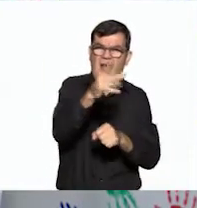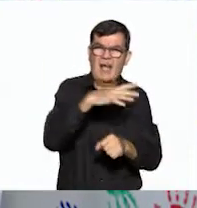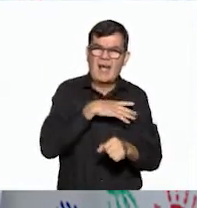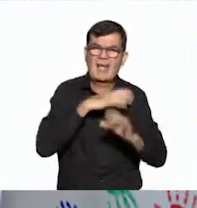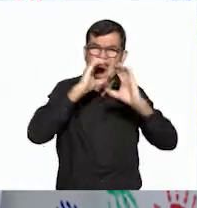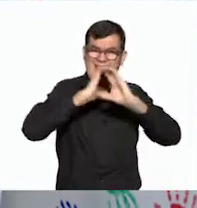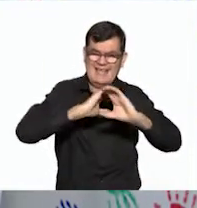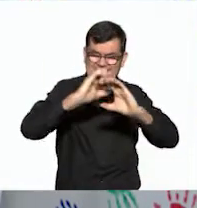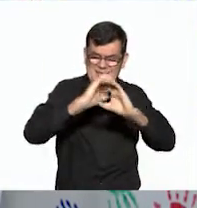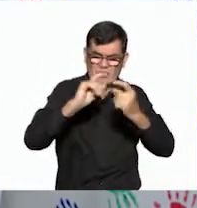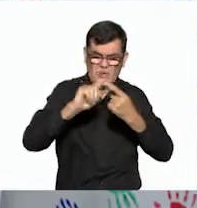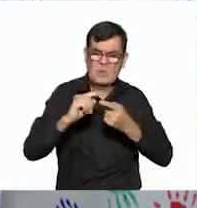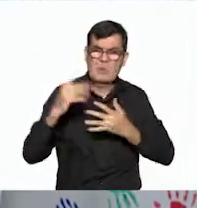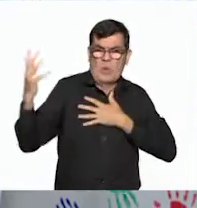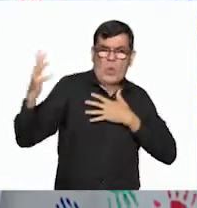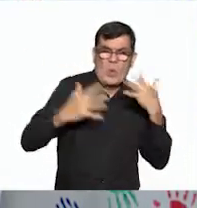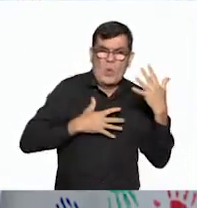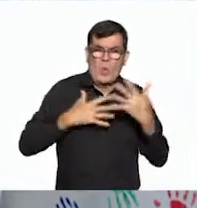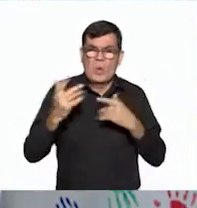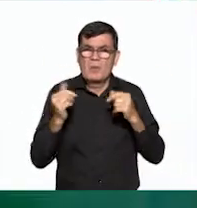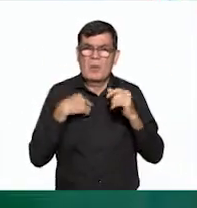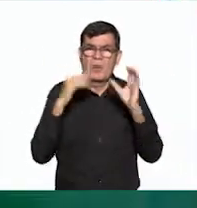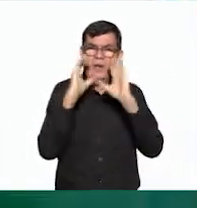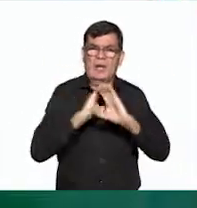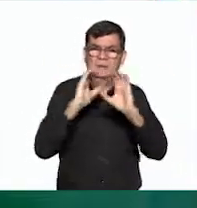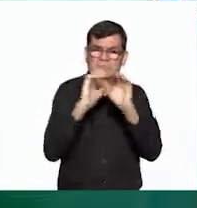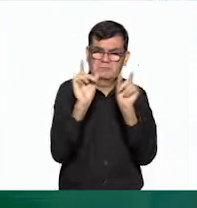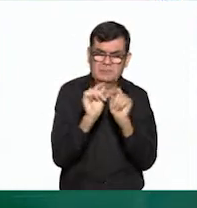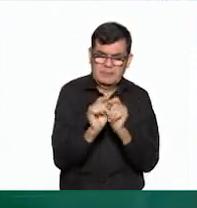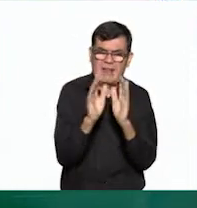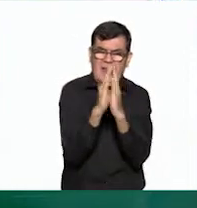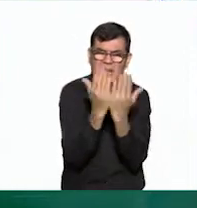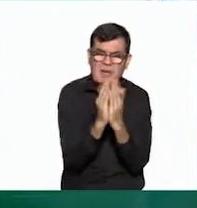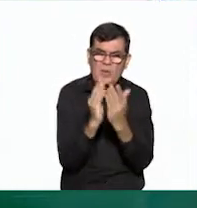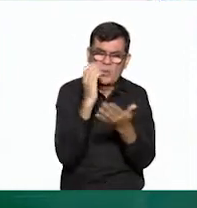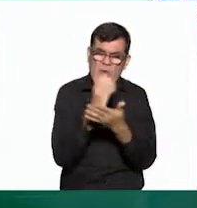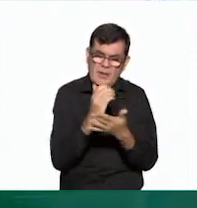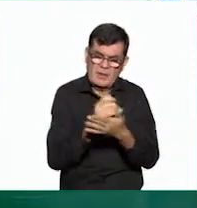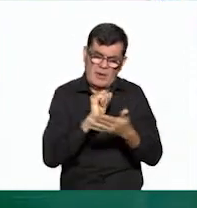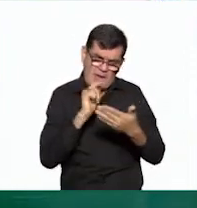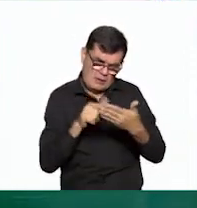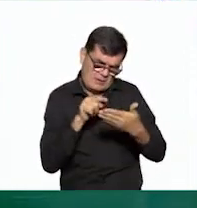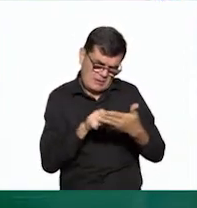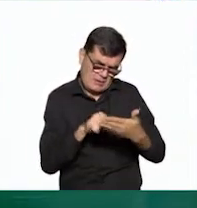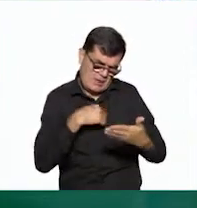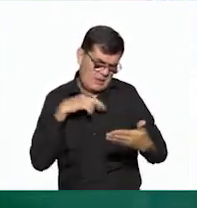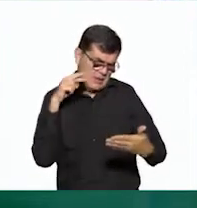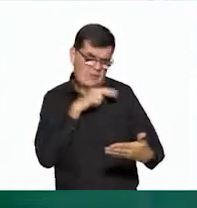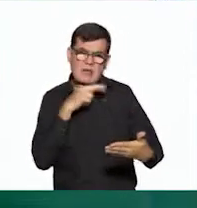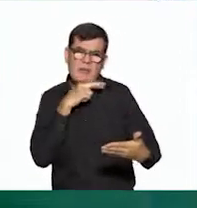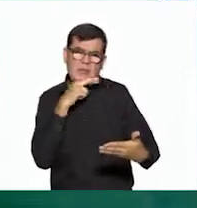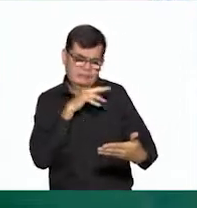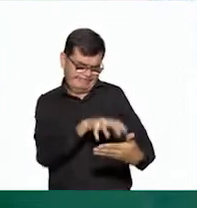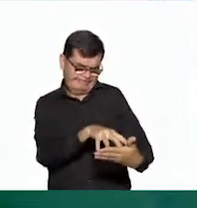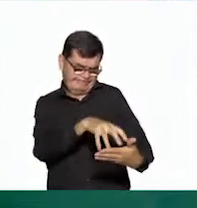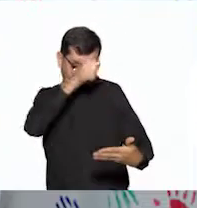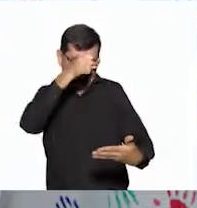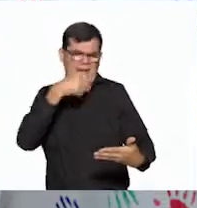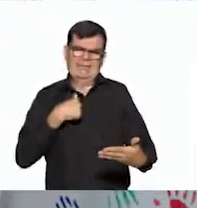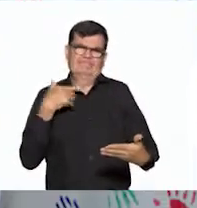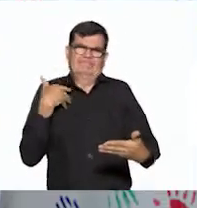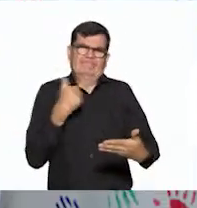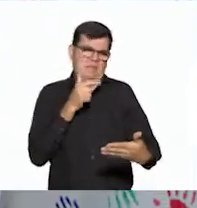una canción o un poema o una ronda en algún libro o en algún cuaderno, rápidamente lo identifiquen y digan, esa es una